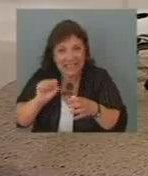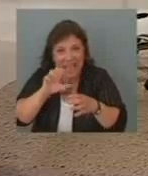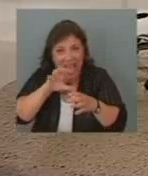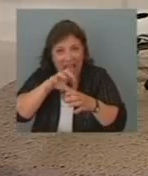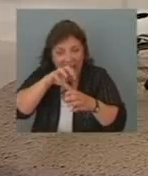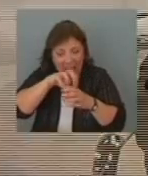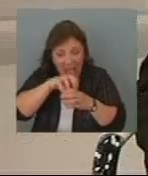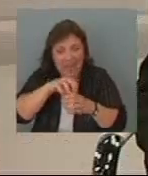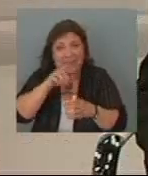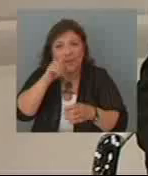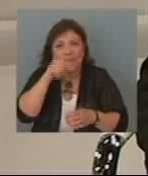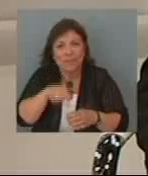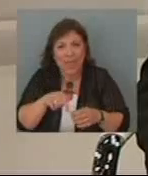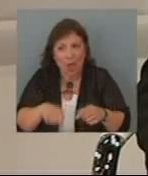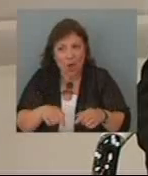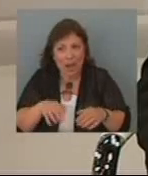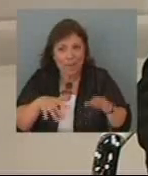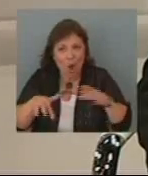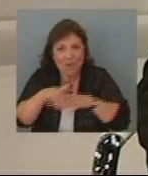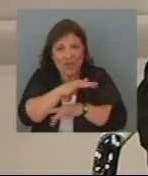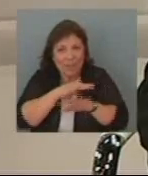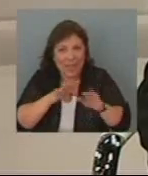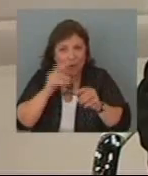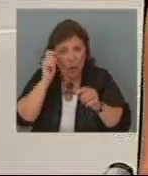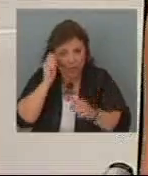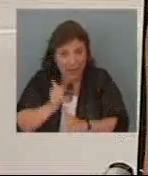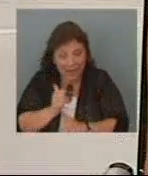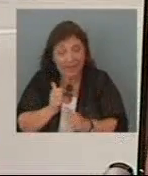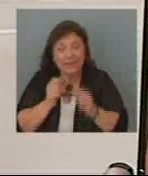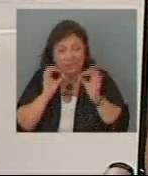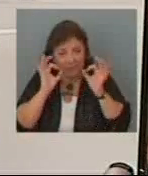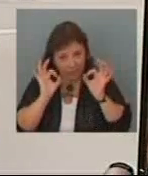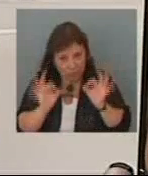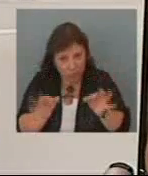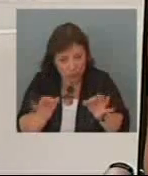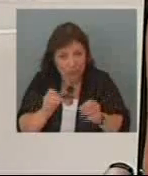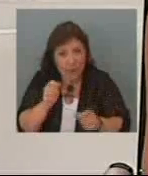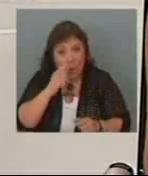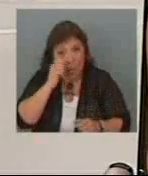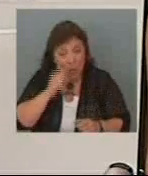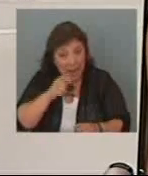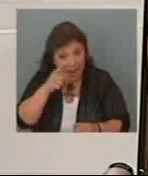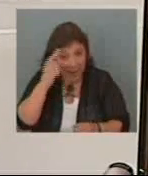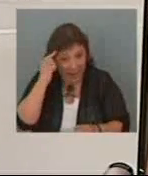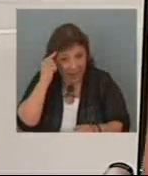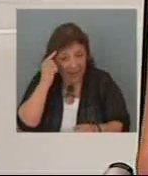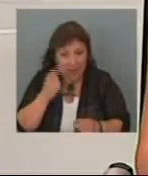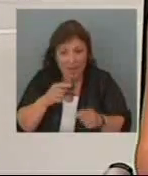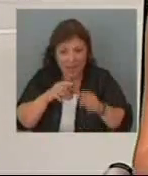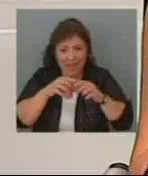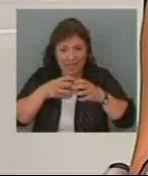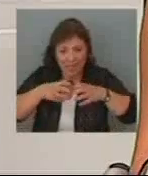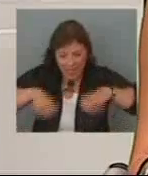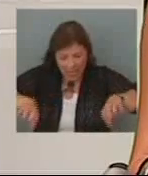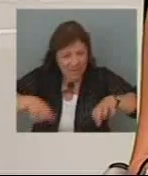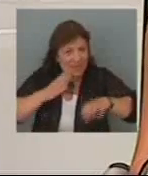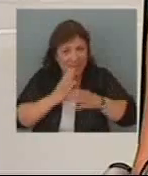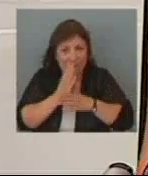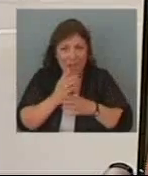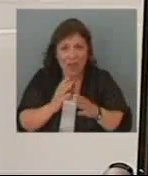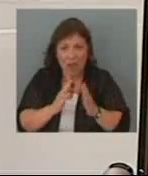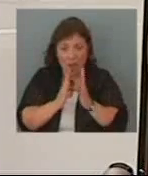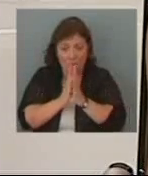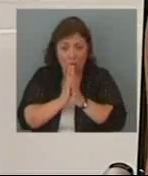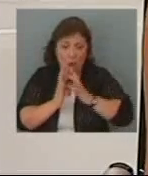empezó con un movimiento militar. Exactamente, fronterizo. Pero también hay que entender que Ucrania siempre ha estado dividida, porque hacia el oeste de